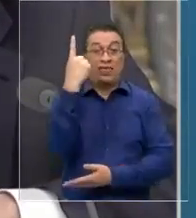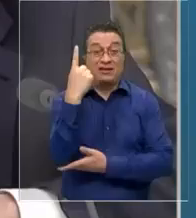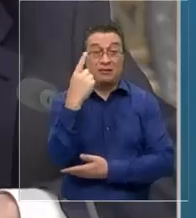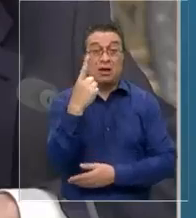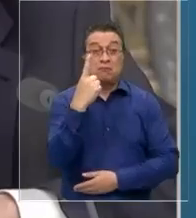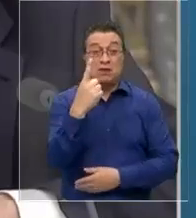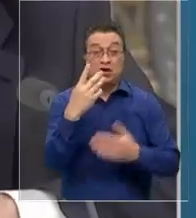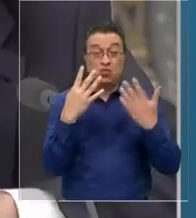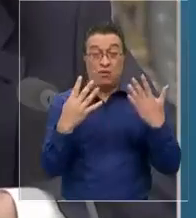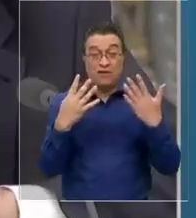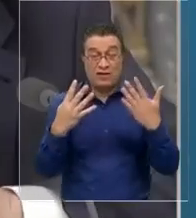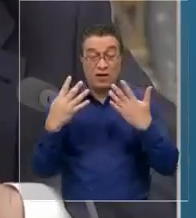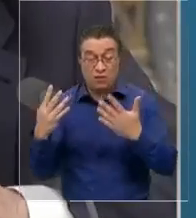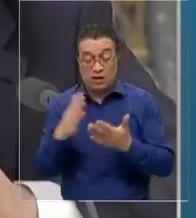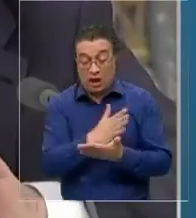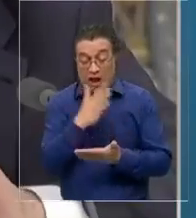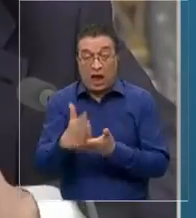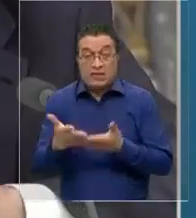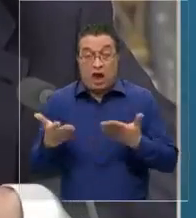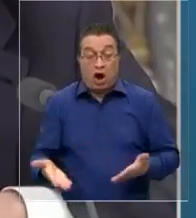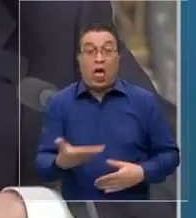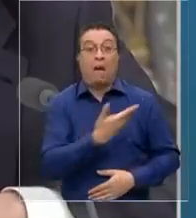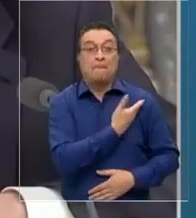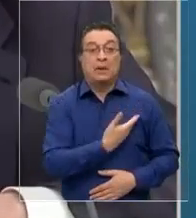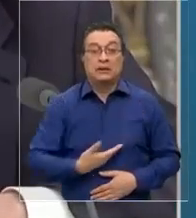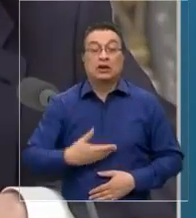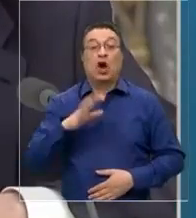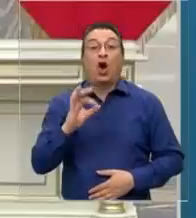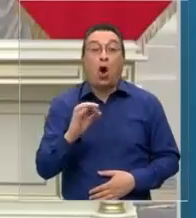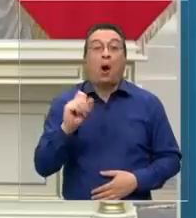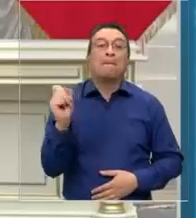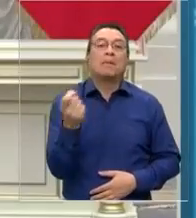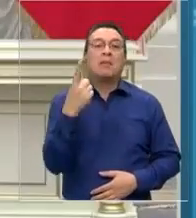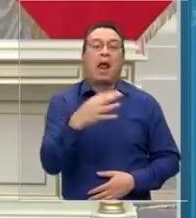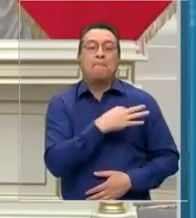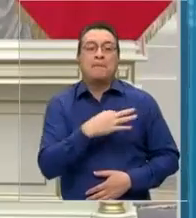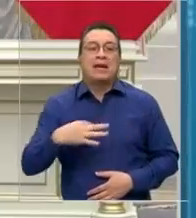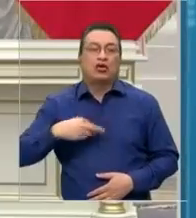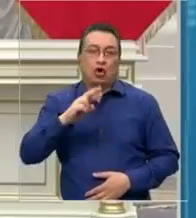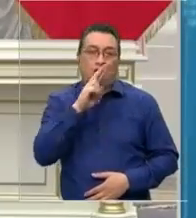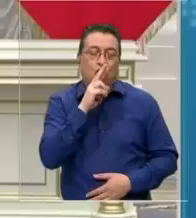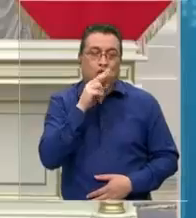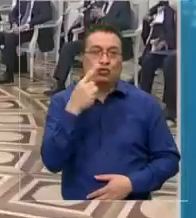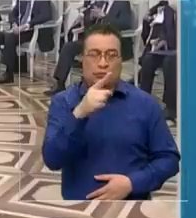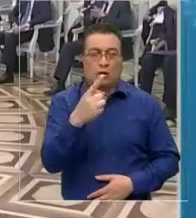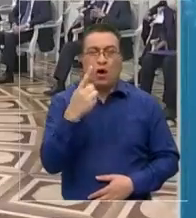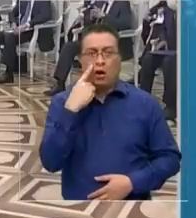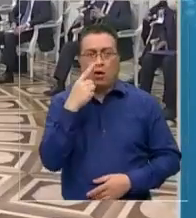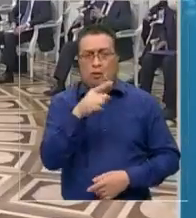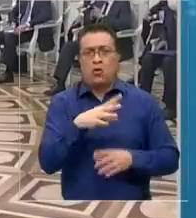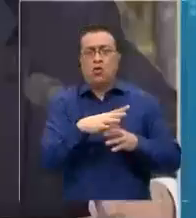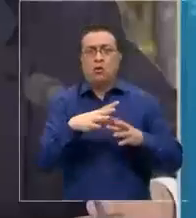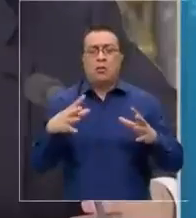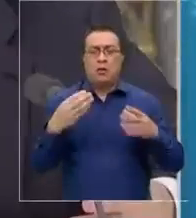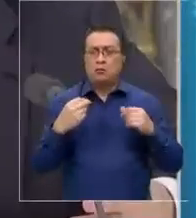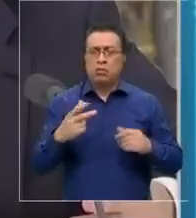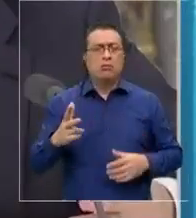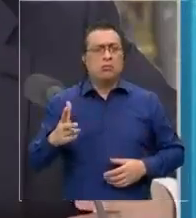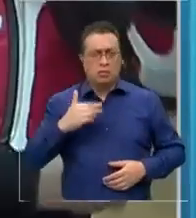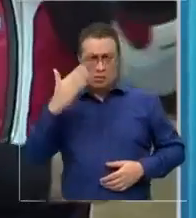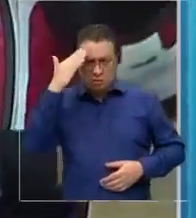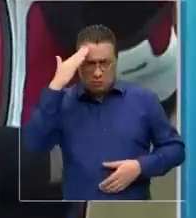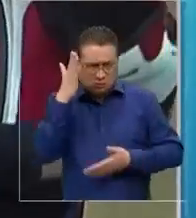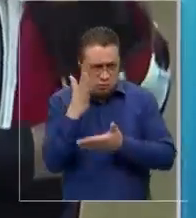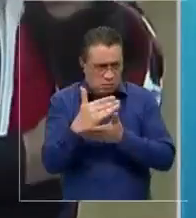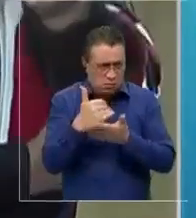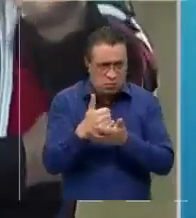diciembre de 1999 hasta hoy, sea como presidente o como primer ministro Rusia. Un hombre conocido como alguien tremendamente cerebral, como un